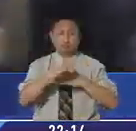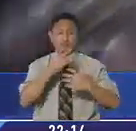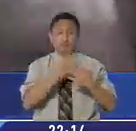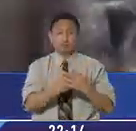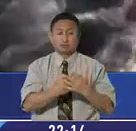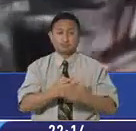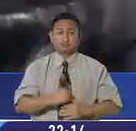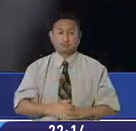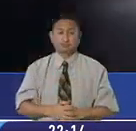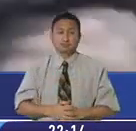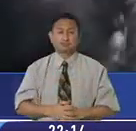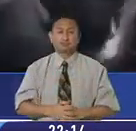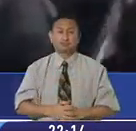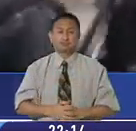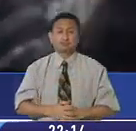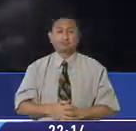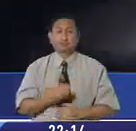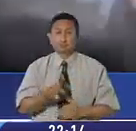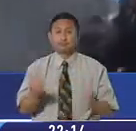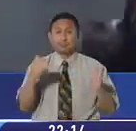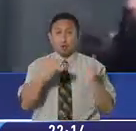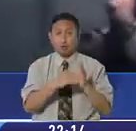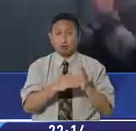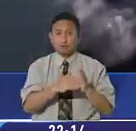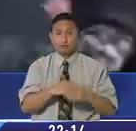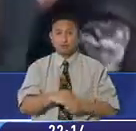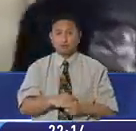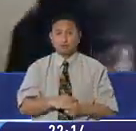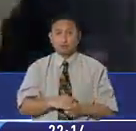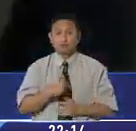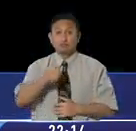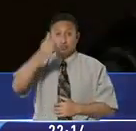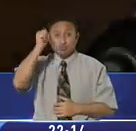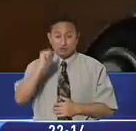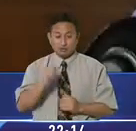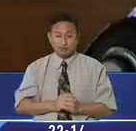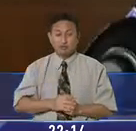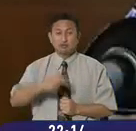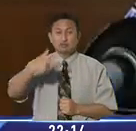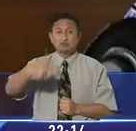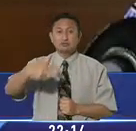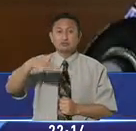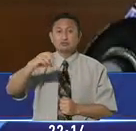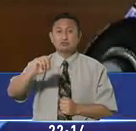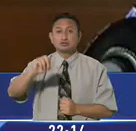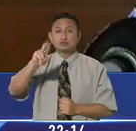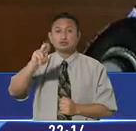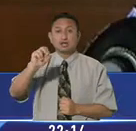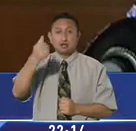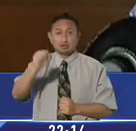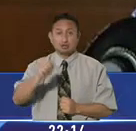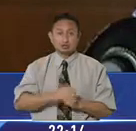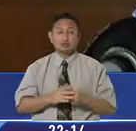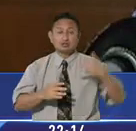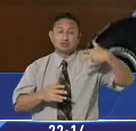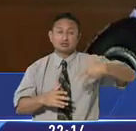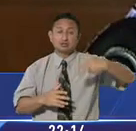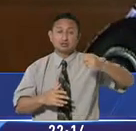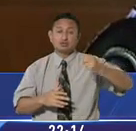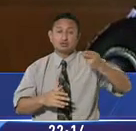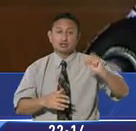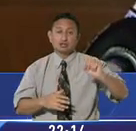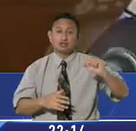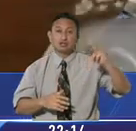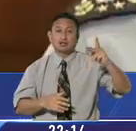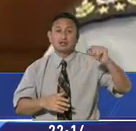penitenciaría del litoral. Otra vez. Ayer el enfrentamiento fue directamente entre choneros y los chone killers. En el pabellón 2